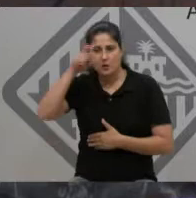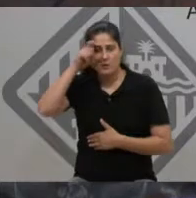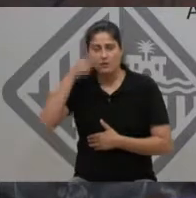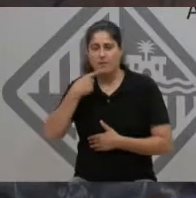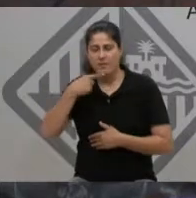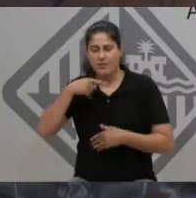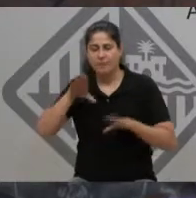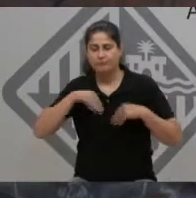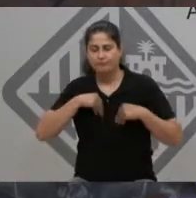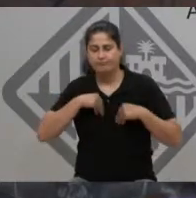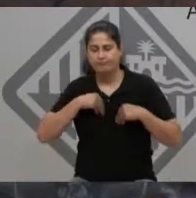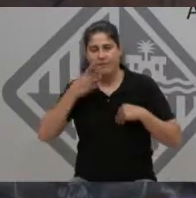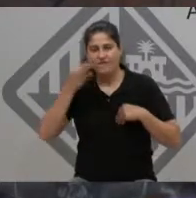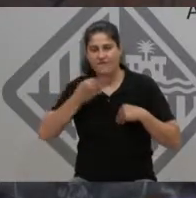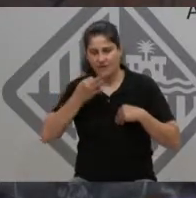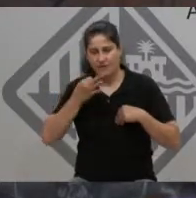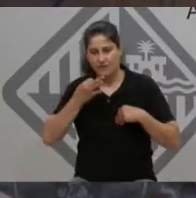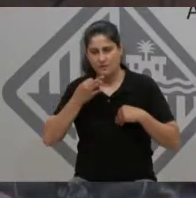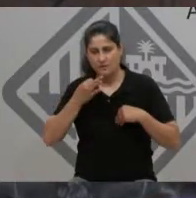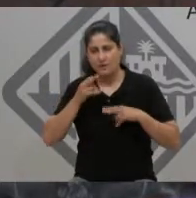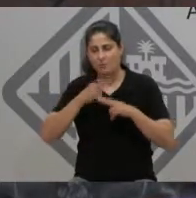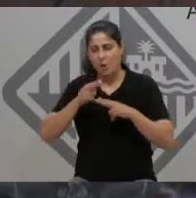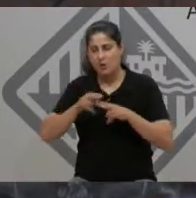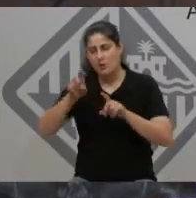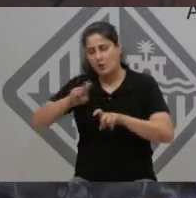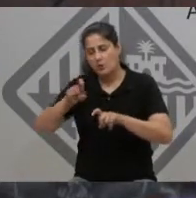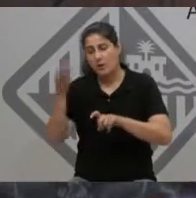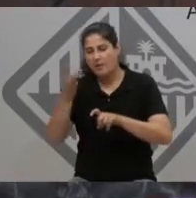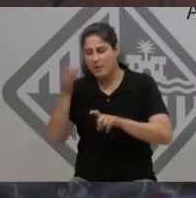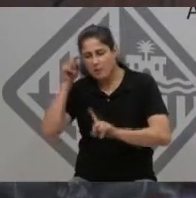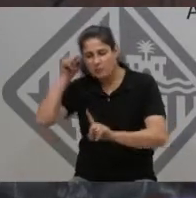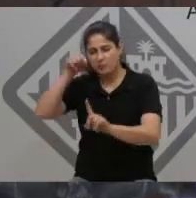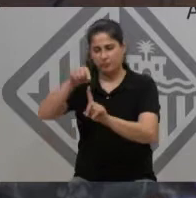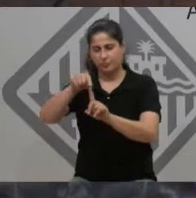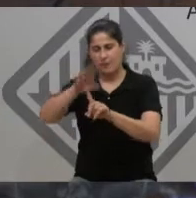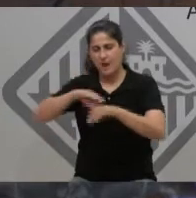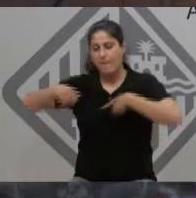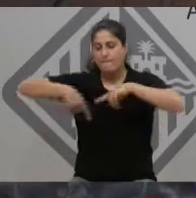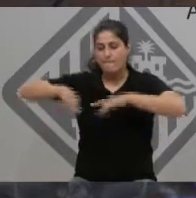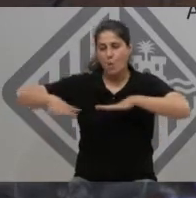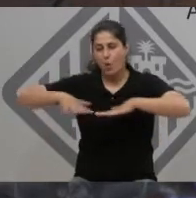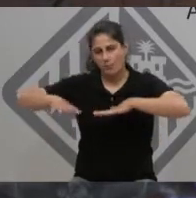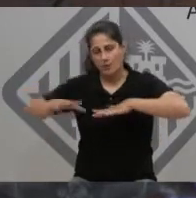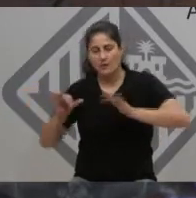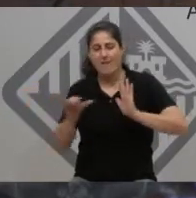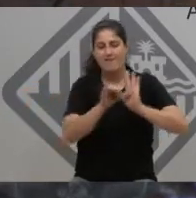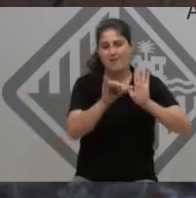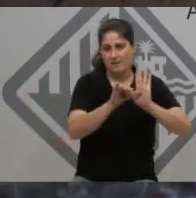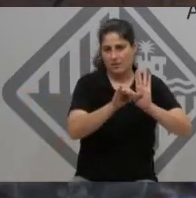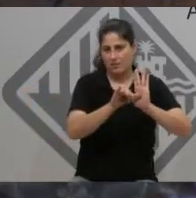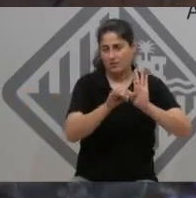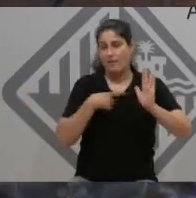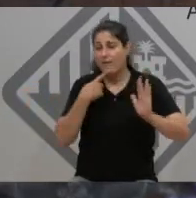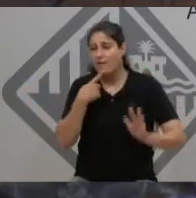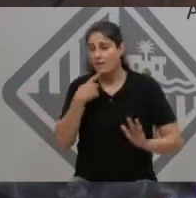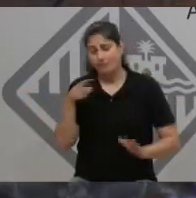admitió que la política educativa debía centrarse o basarse en política de movilidad y de cercanía. Para mí son unas